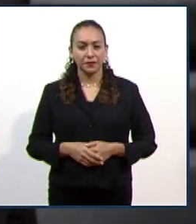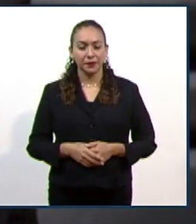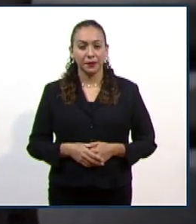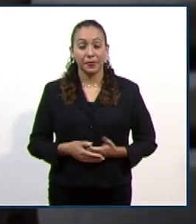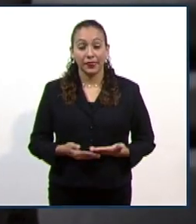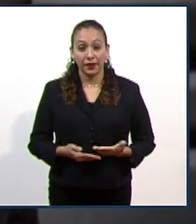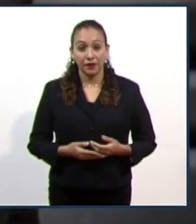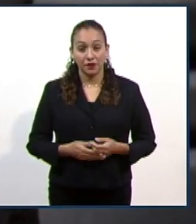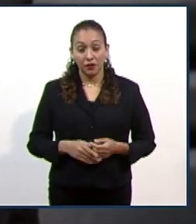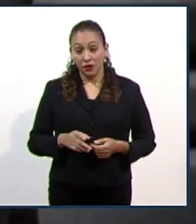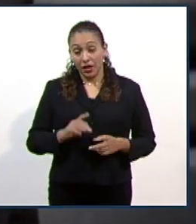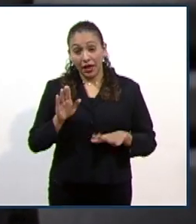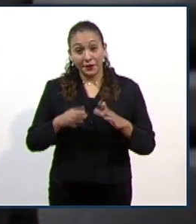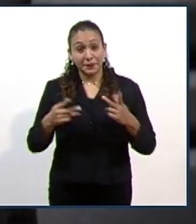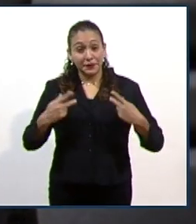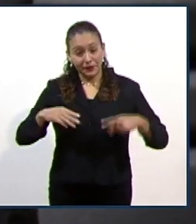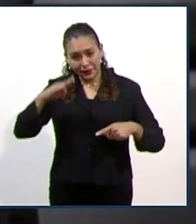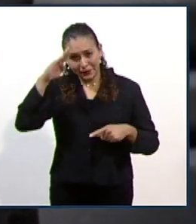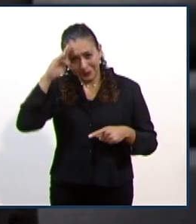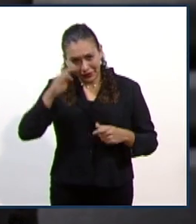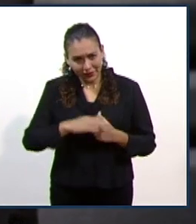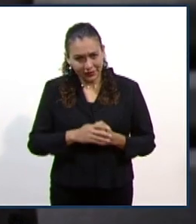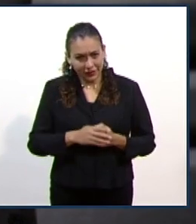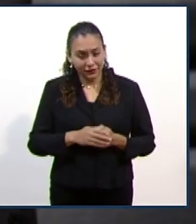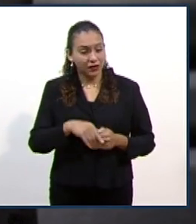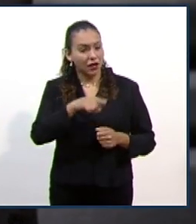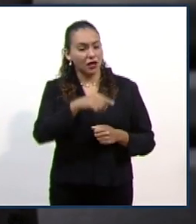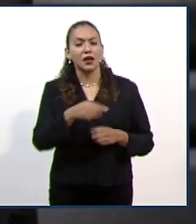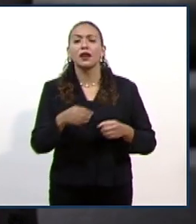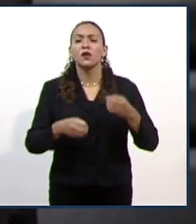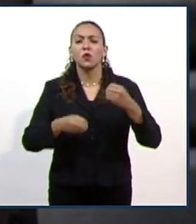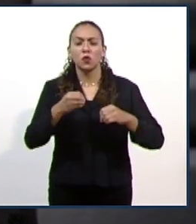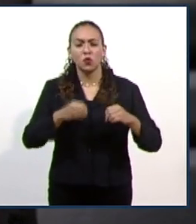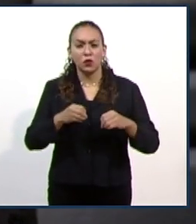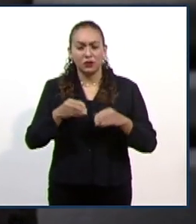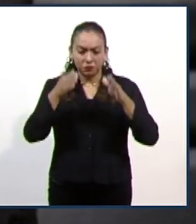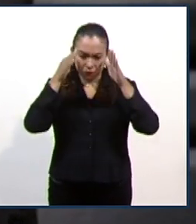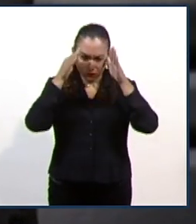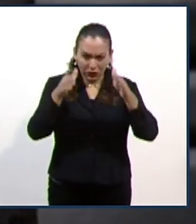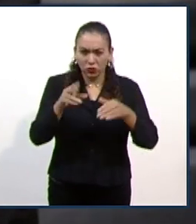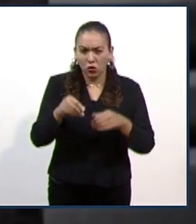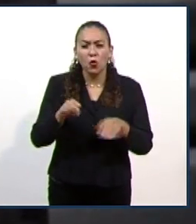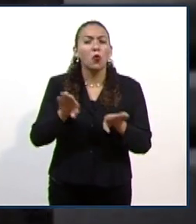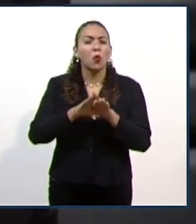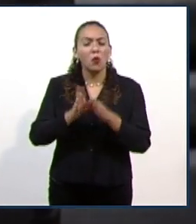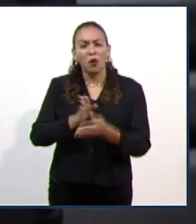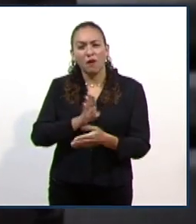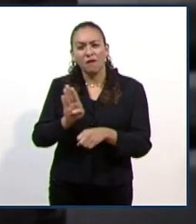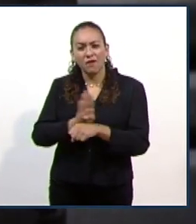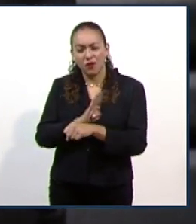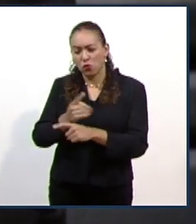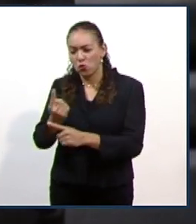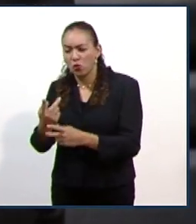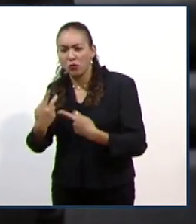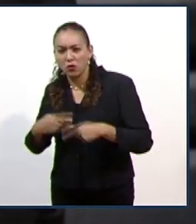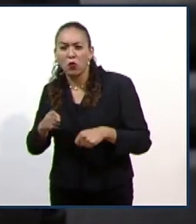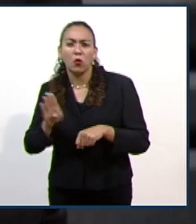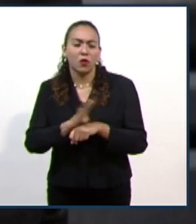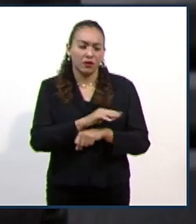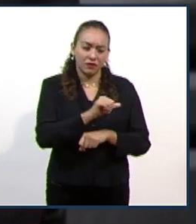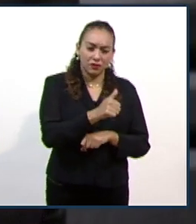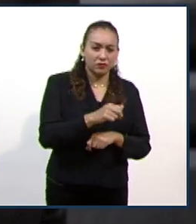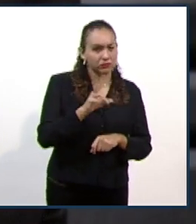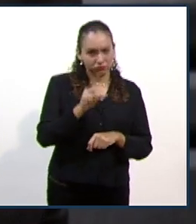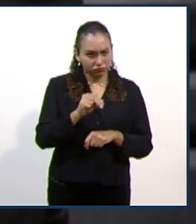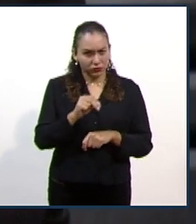el sistema judicial no es imparcial puede erosionar la confianza pública, afectando negativamente la inversión